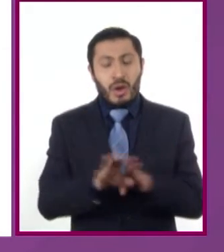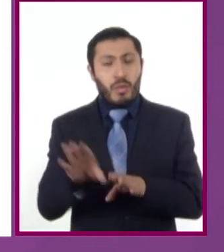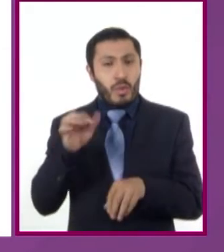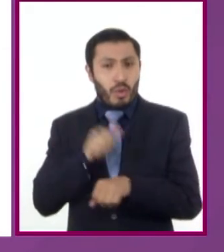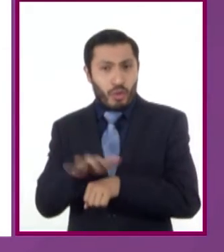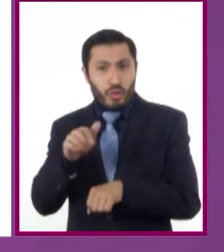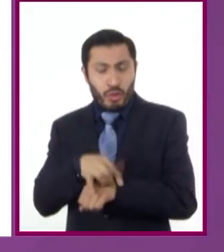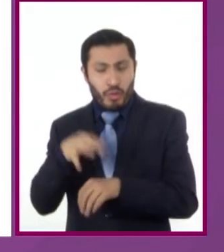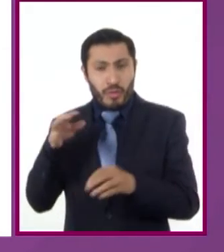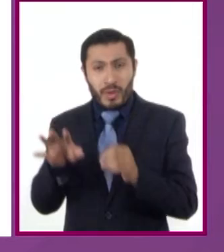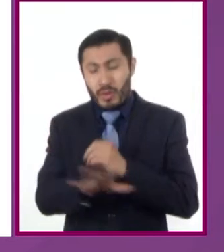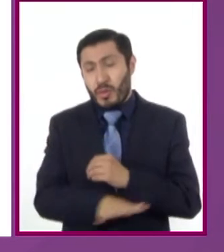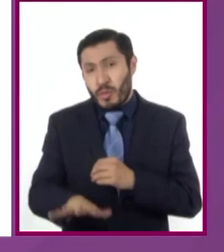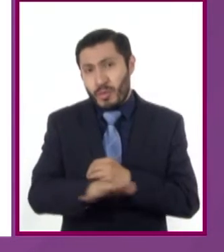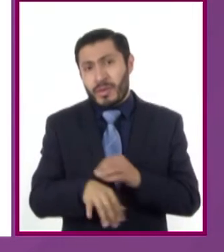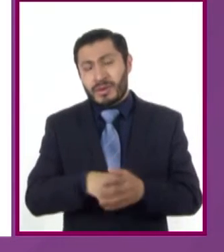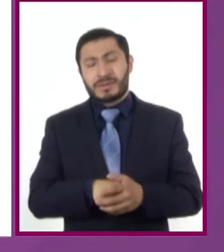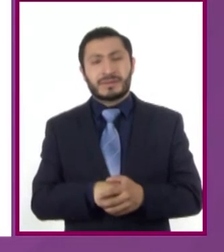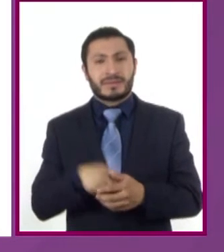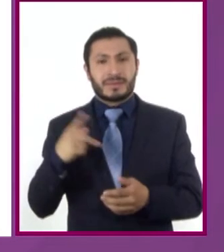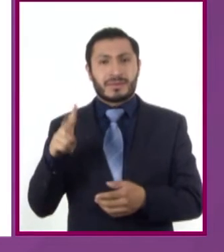de proporcionalidad.